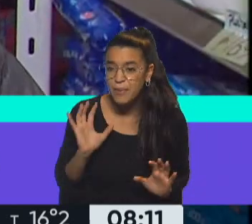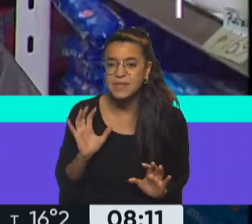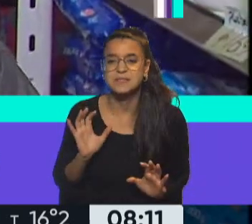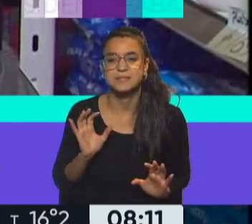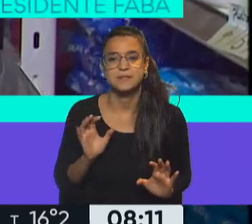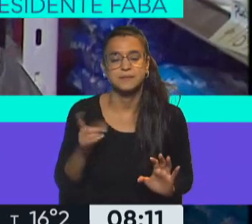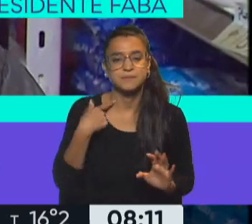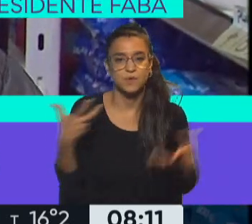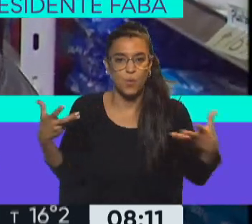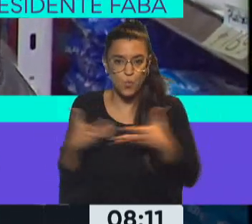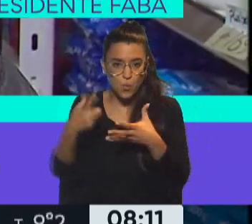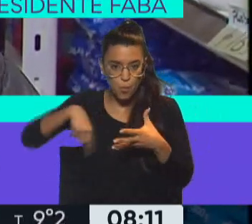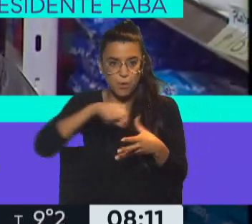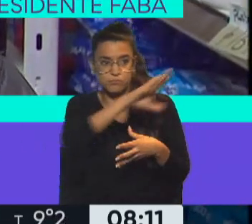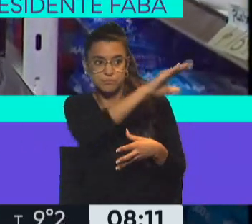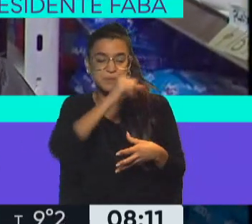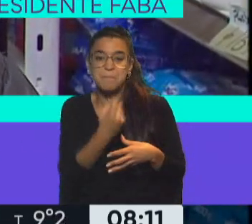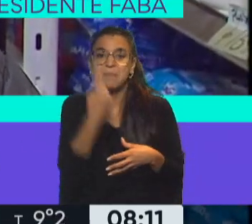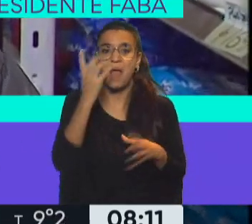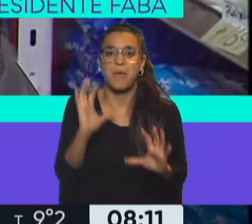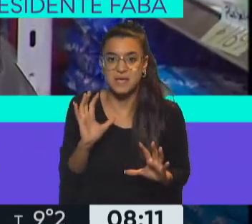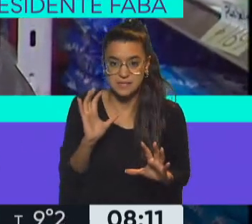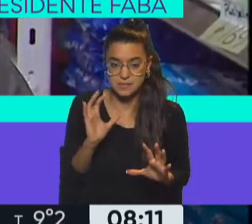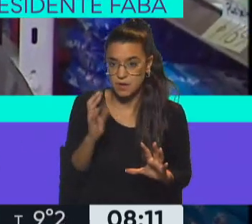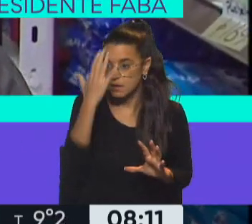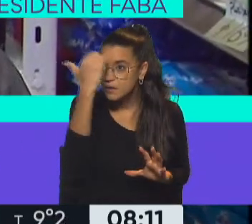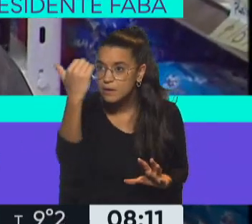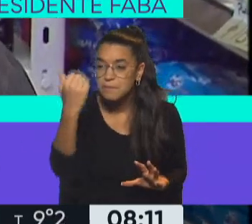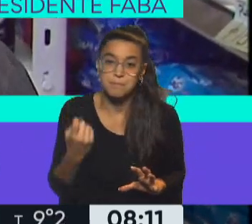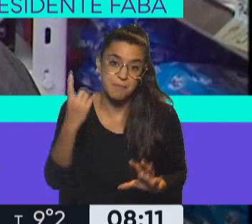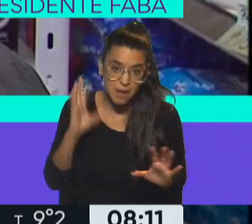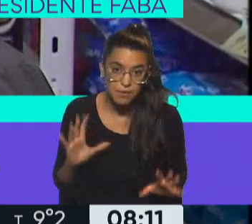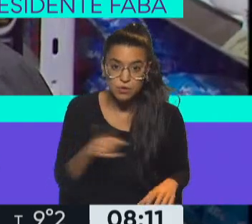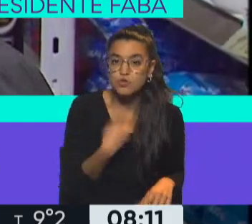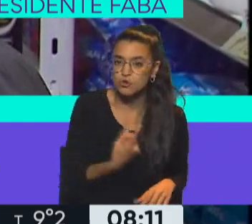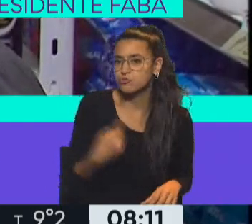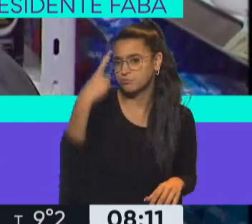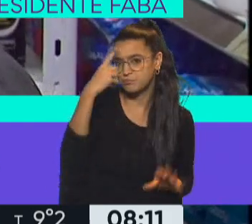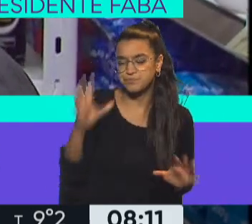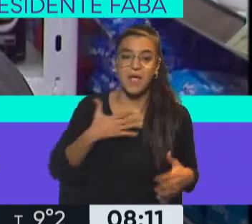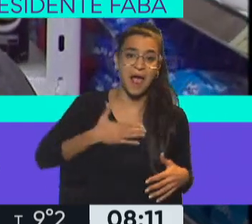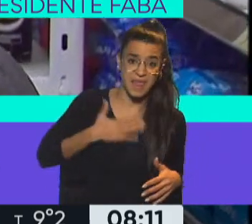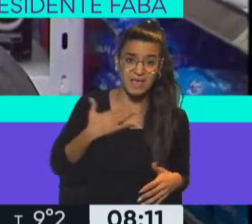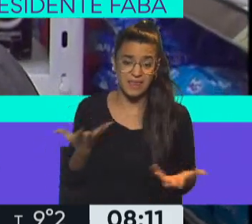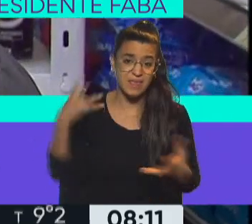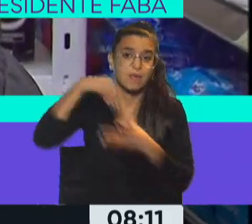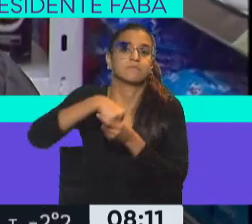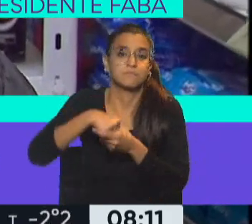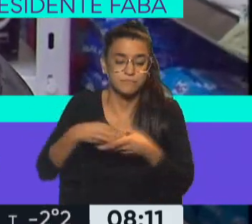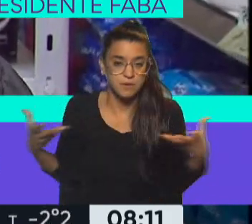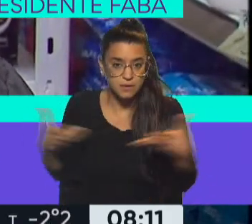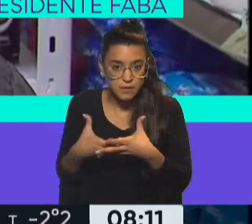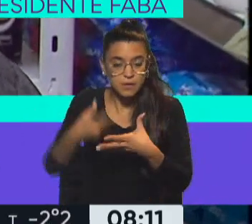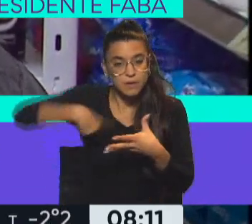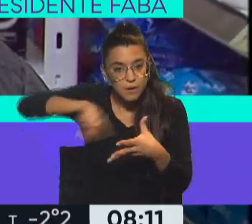desde nuestro sector fuimos convocados lo principal y digamos que bueno uno lo toma con con alegría porque tratar de ser